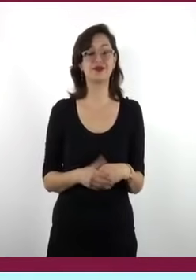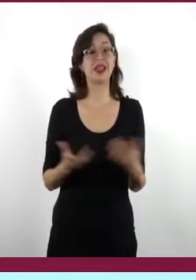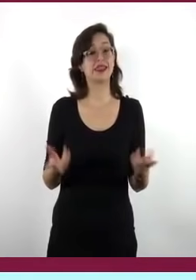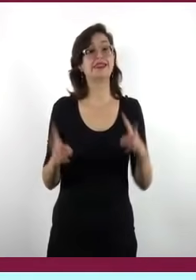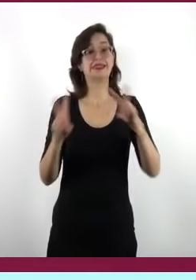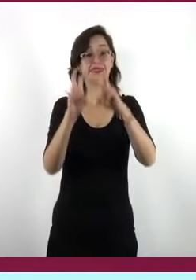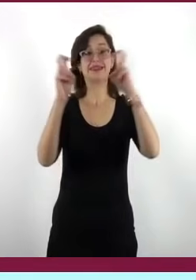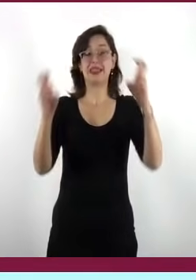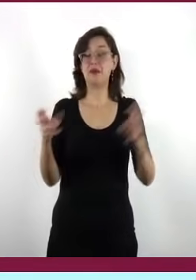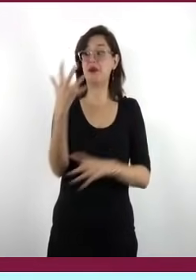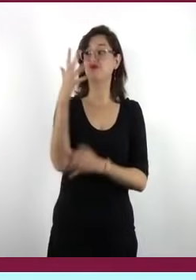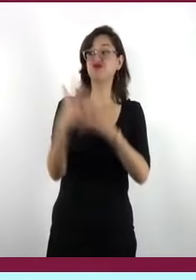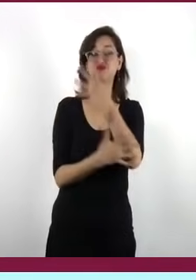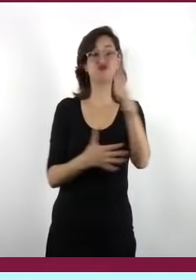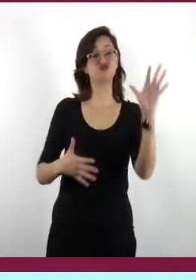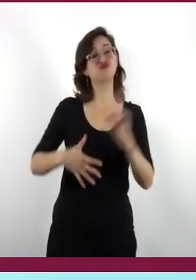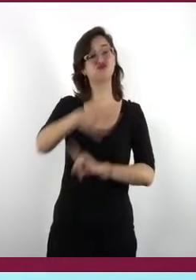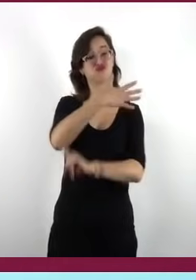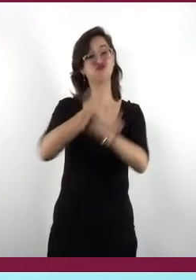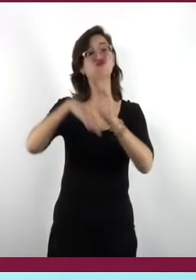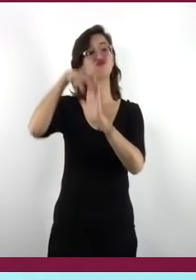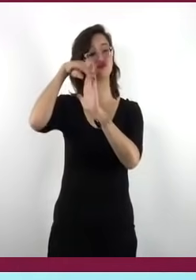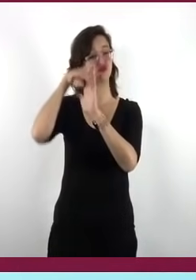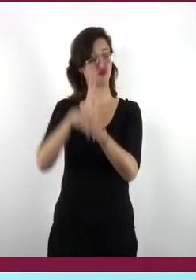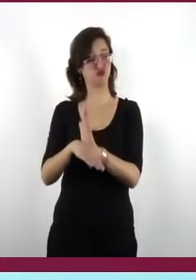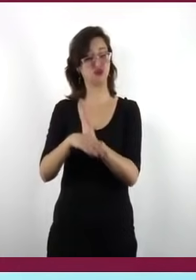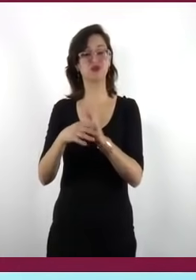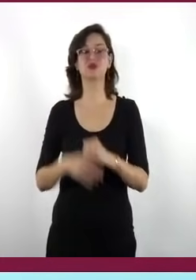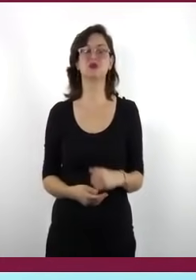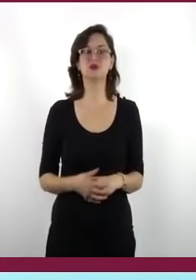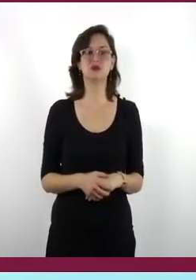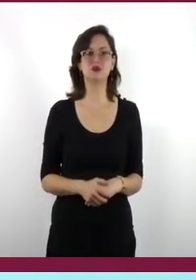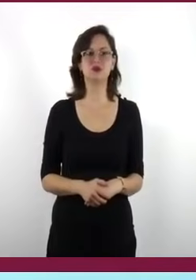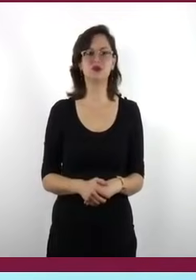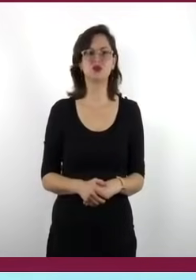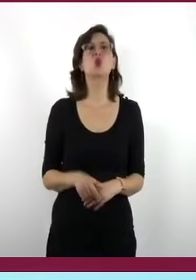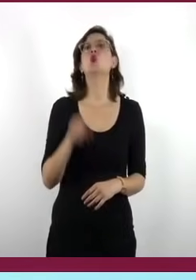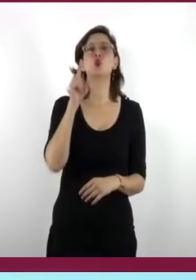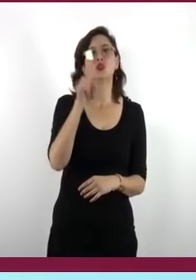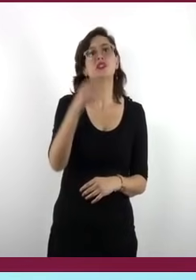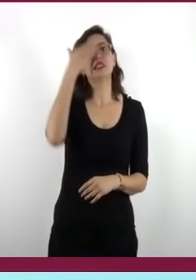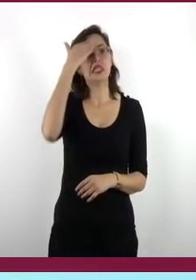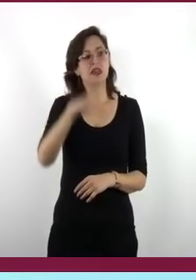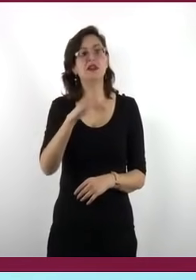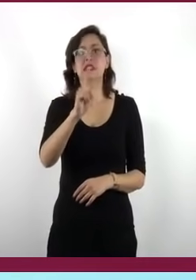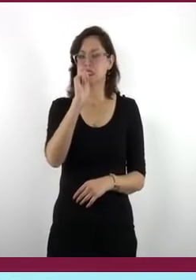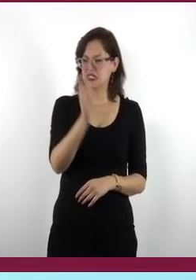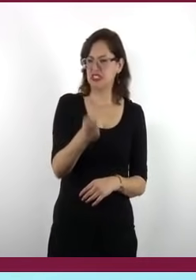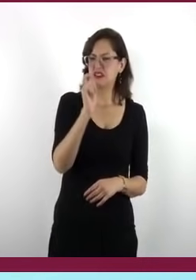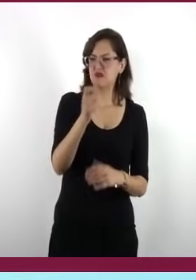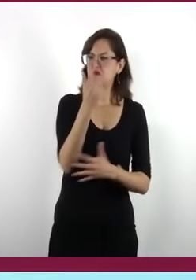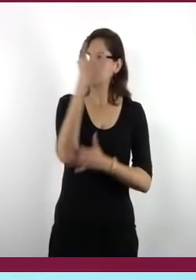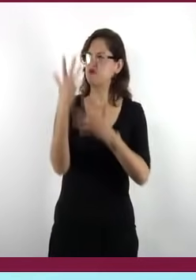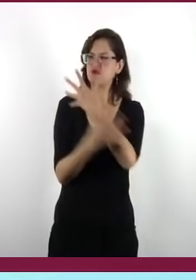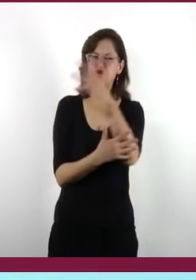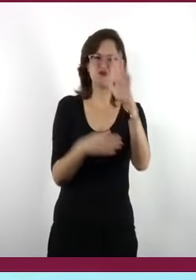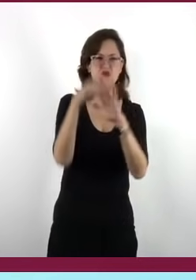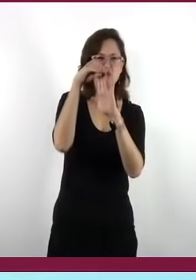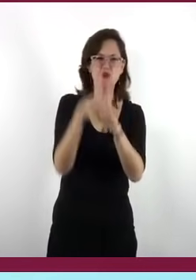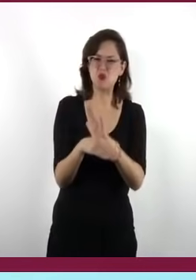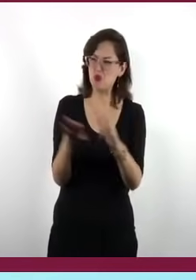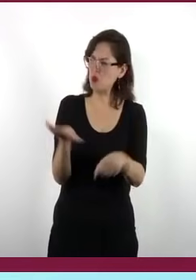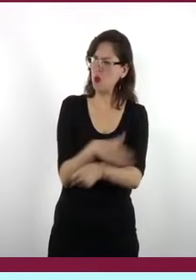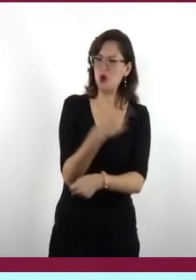como deterioro ambiental. ¿Ustedes saben qué es el deterioro ambiental y qué lo